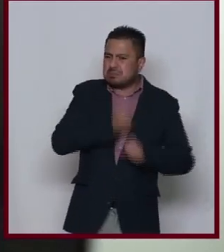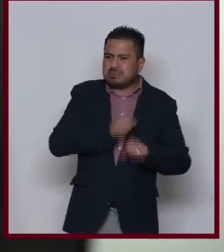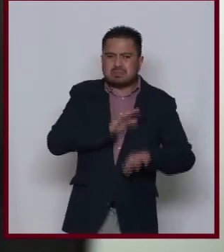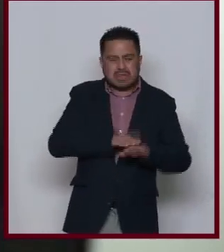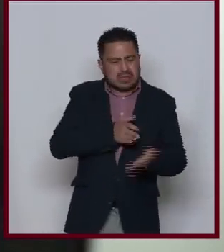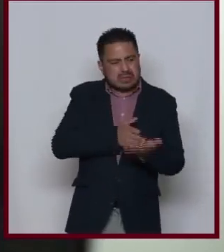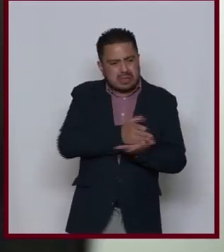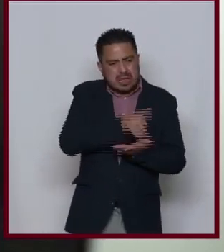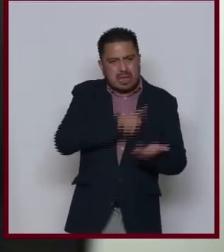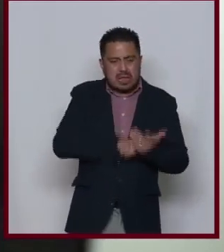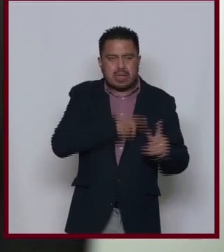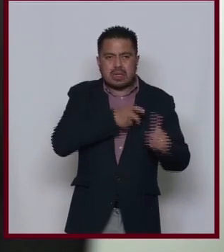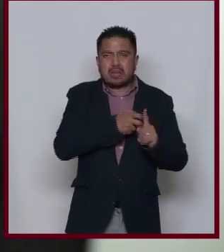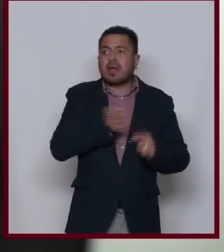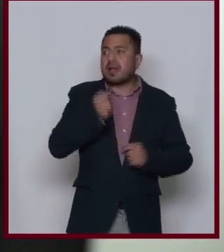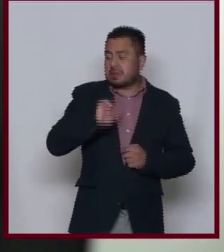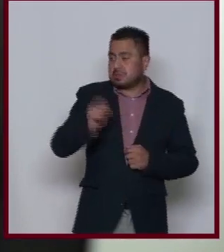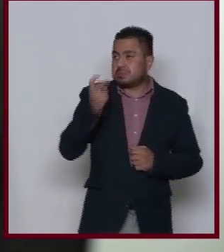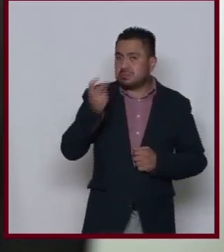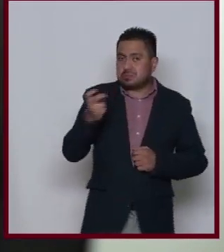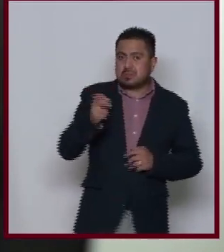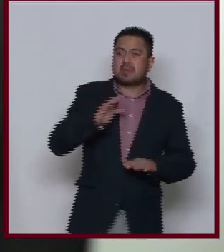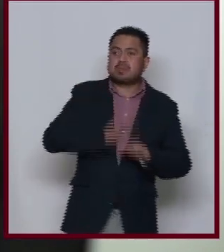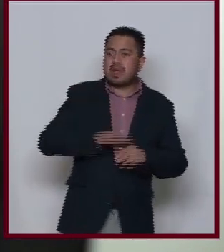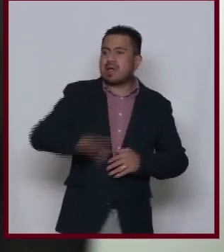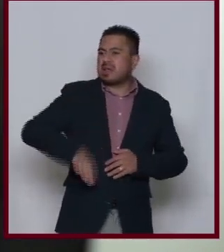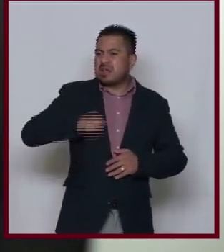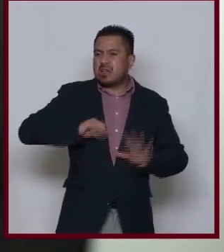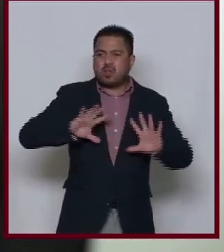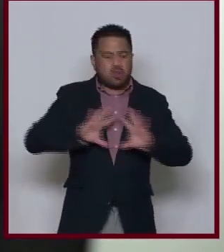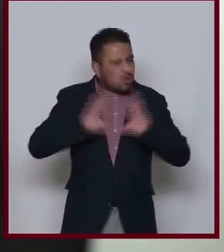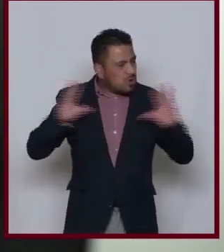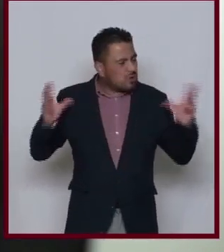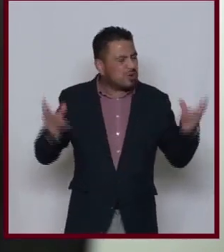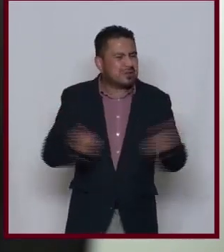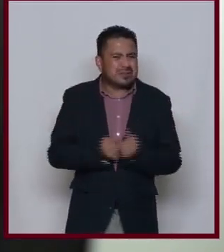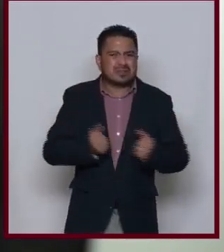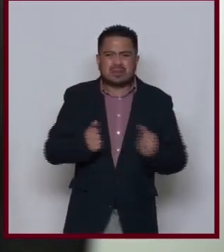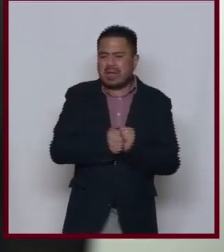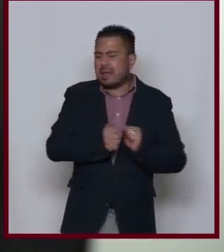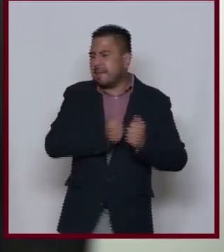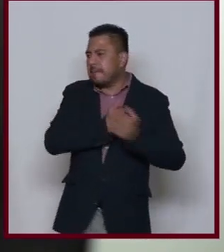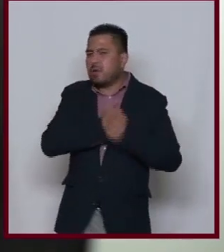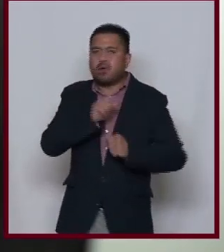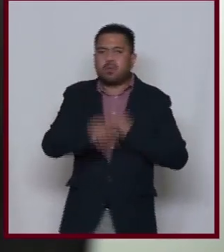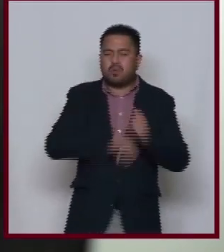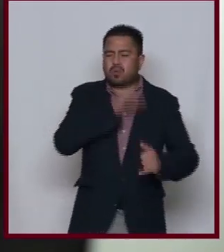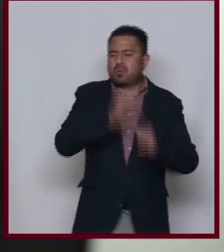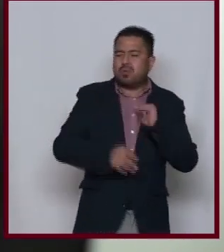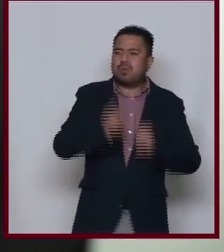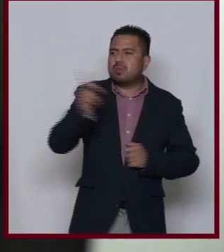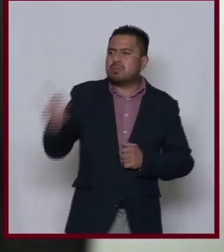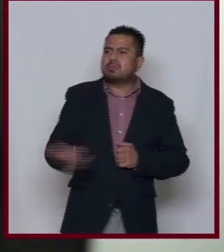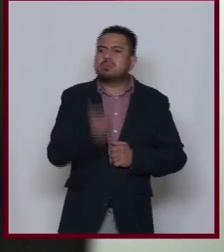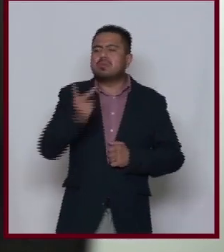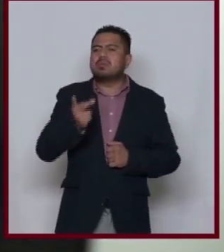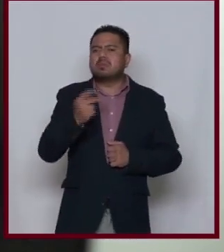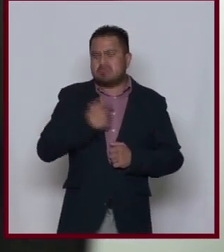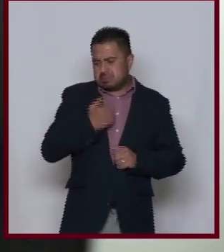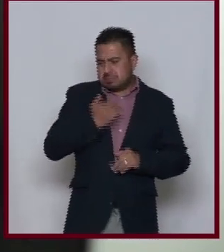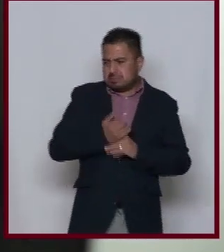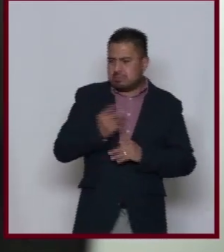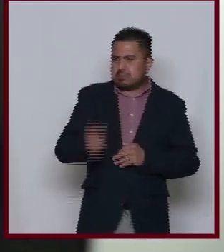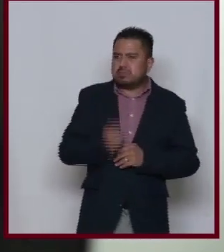camino. Así es, a darle con todo, ¿verdad? Con todo, con toda la pasión. Por último, Blanca, te quería